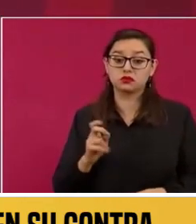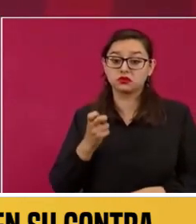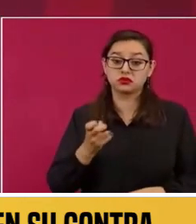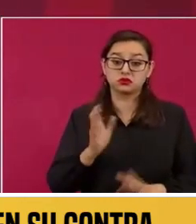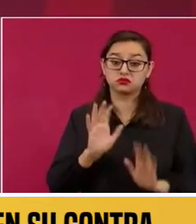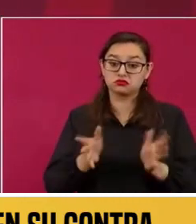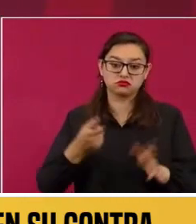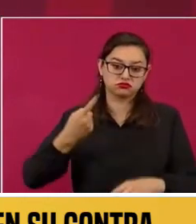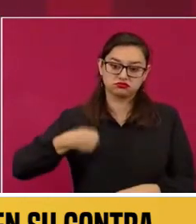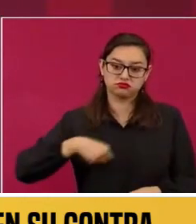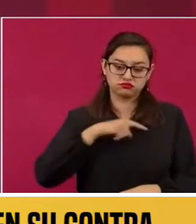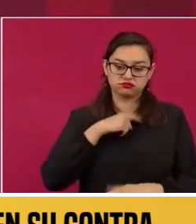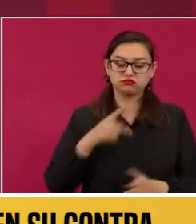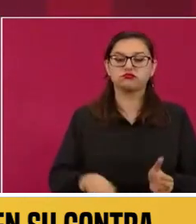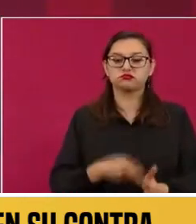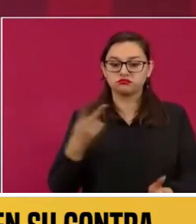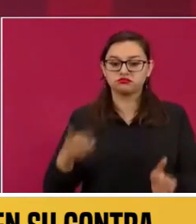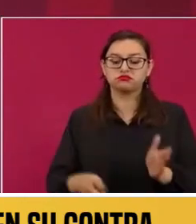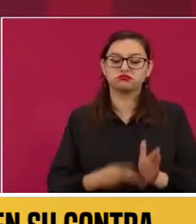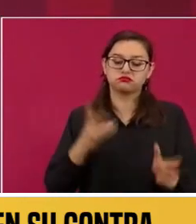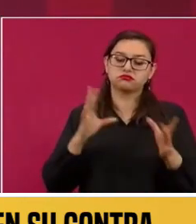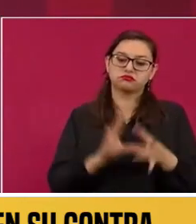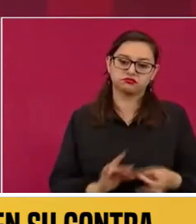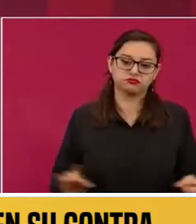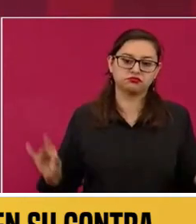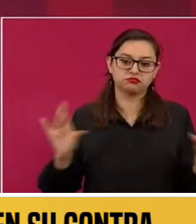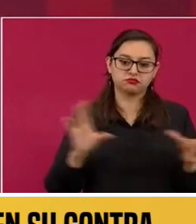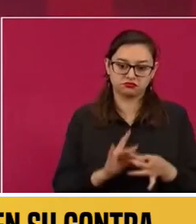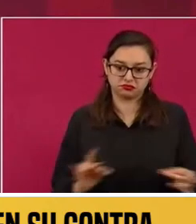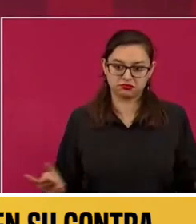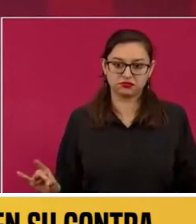expresado. Es muy claro.